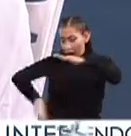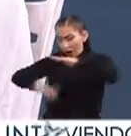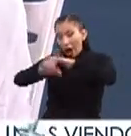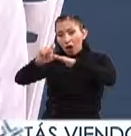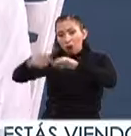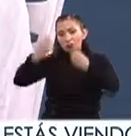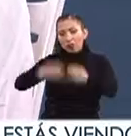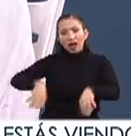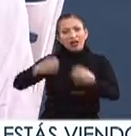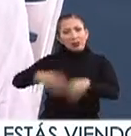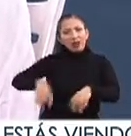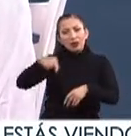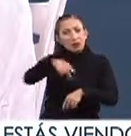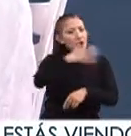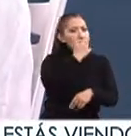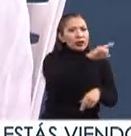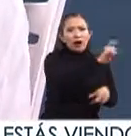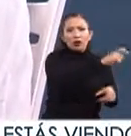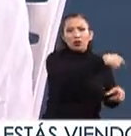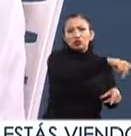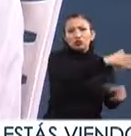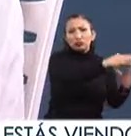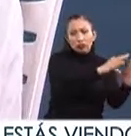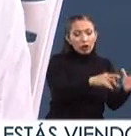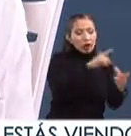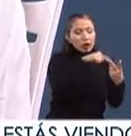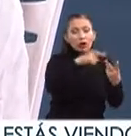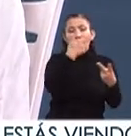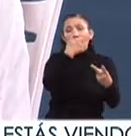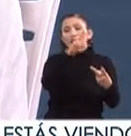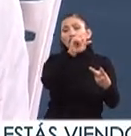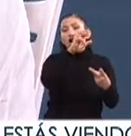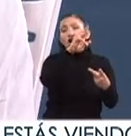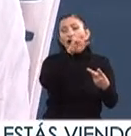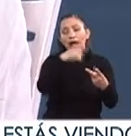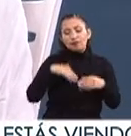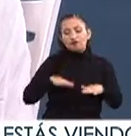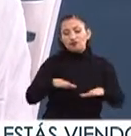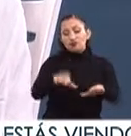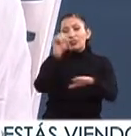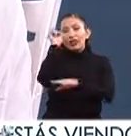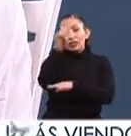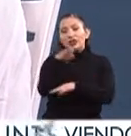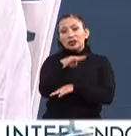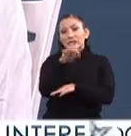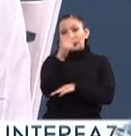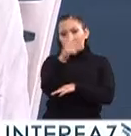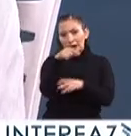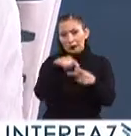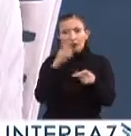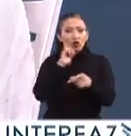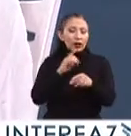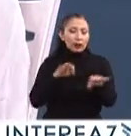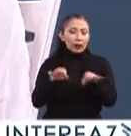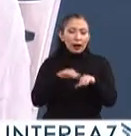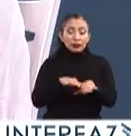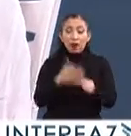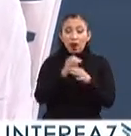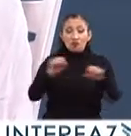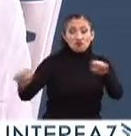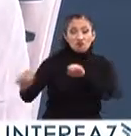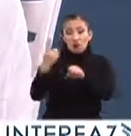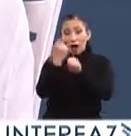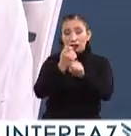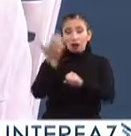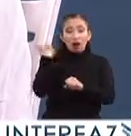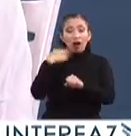está desperdiciando mientras ellos no tienen agua. Luego está Gloria, que ella es una costurera del sindicato 19 de septiembre, y ahora con el terremoto el